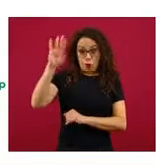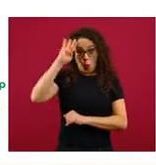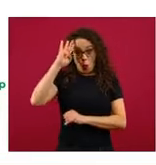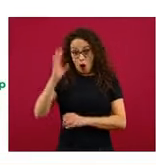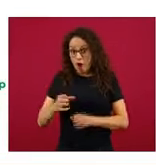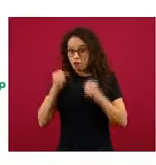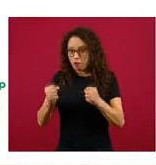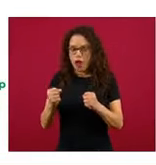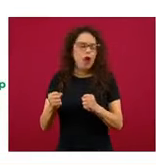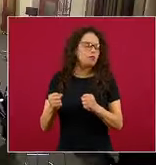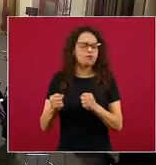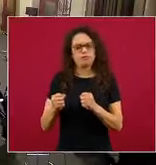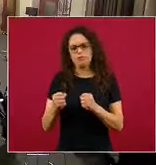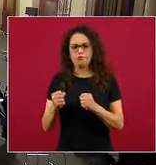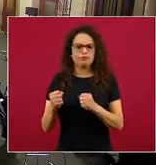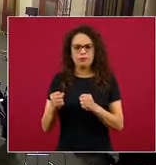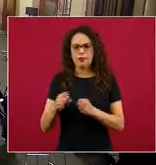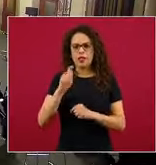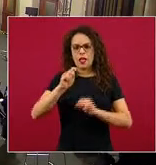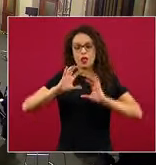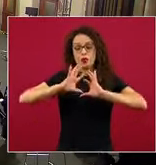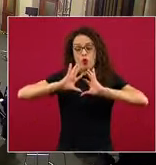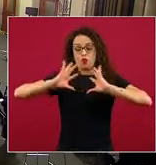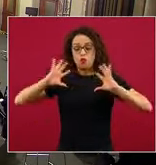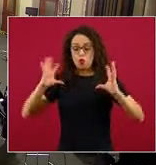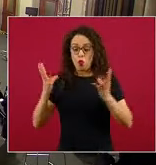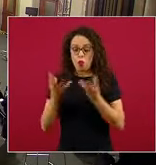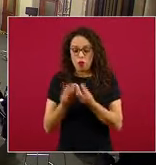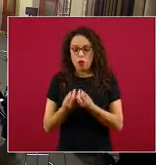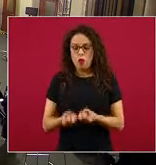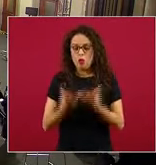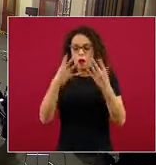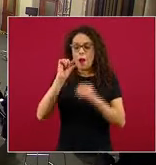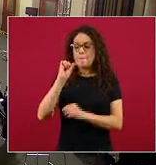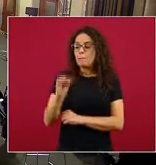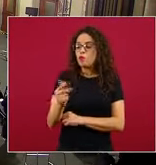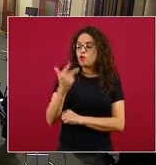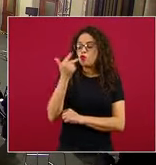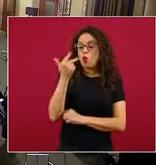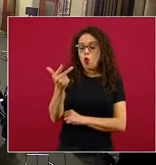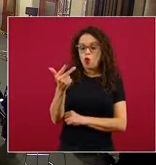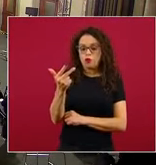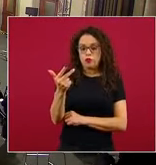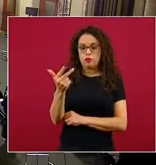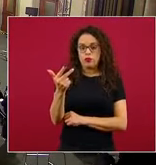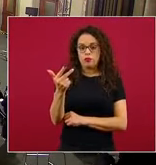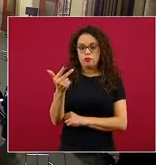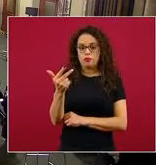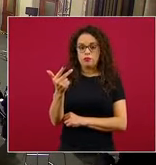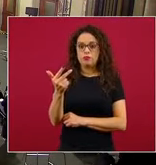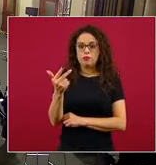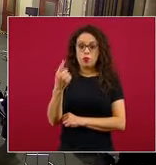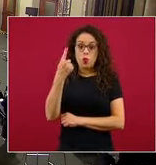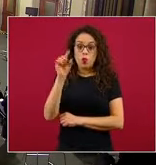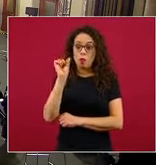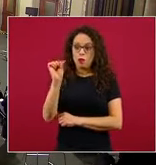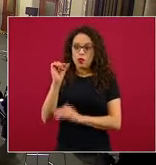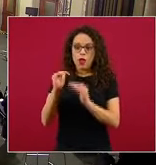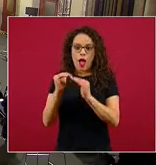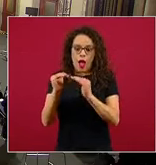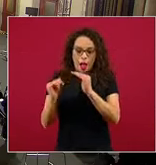Para efectos de los casos acumulados es de 0.8 puntos porcentuales, es decir, por debajo de un punto